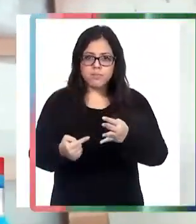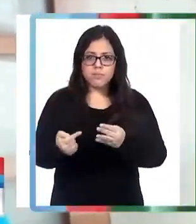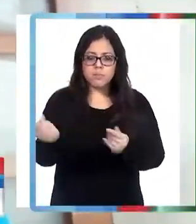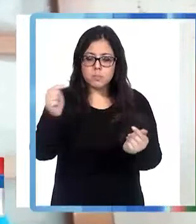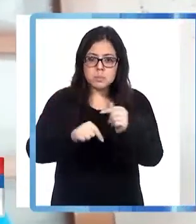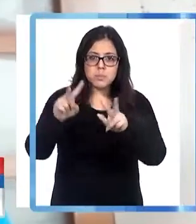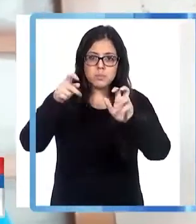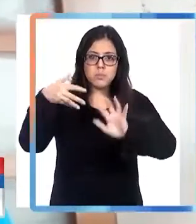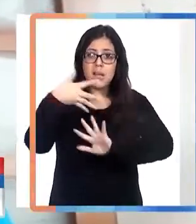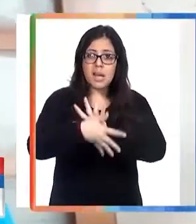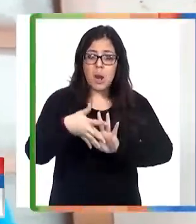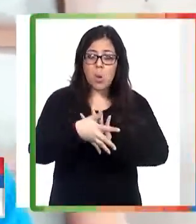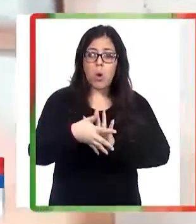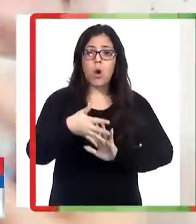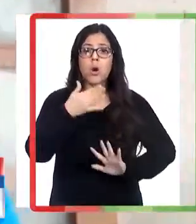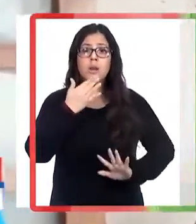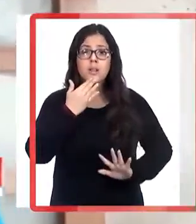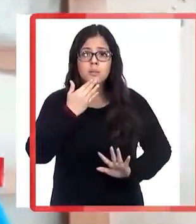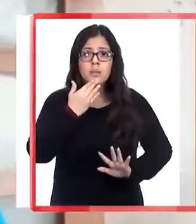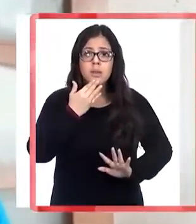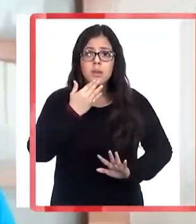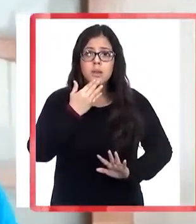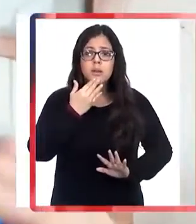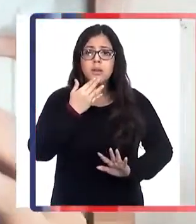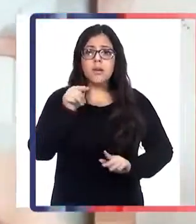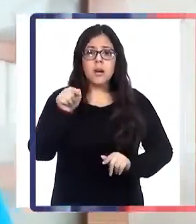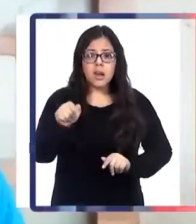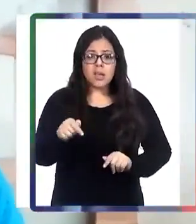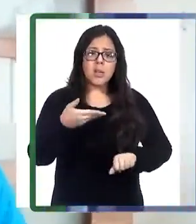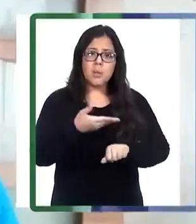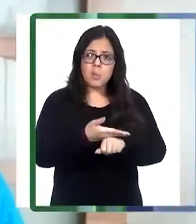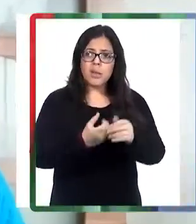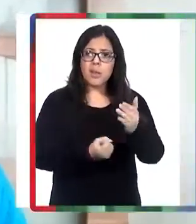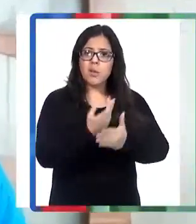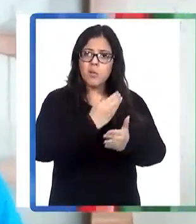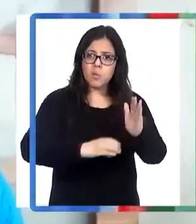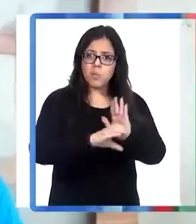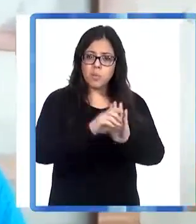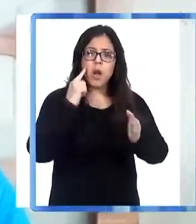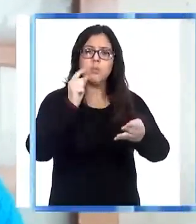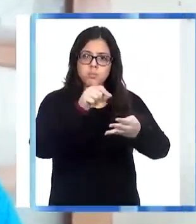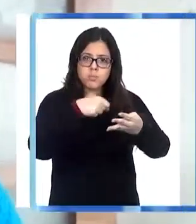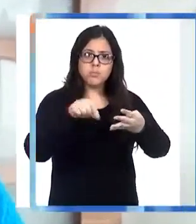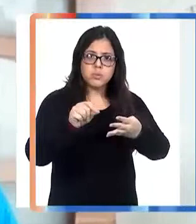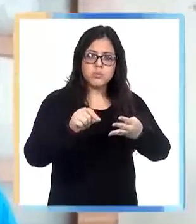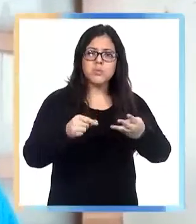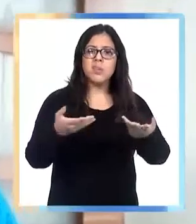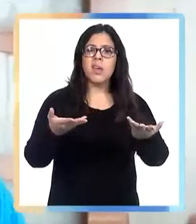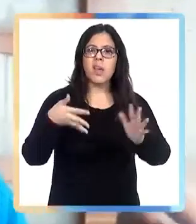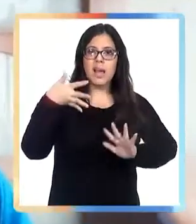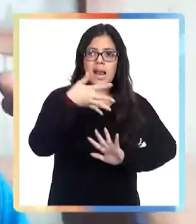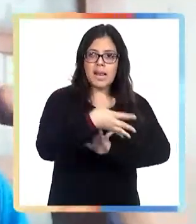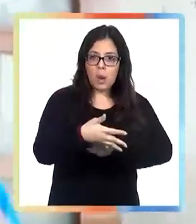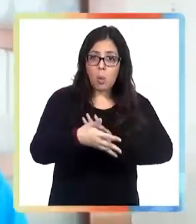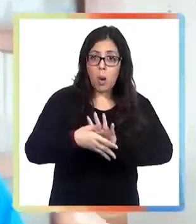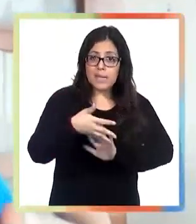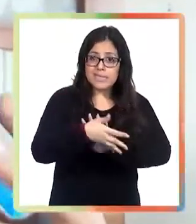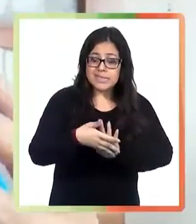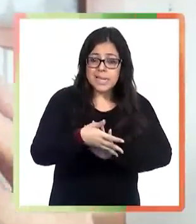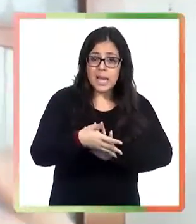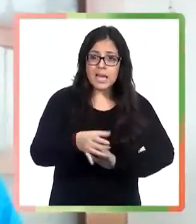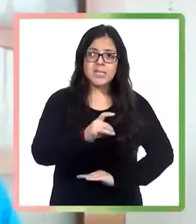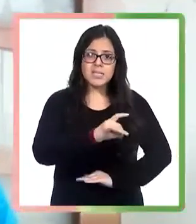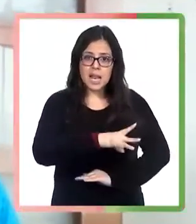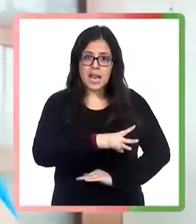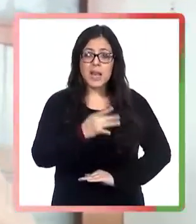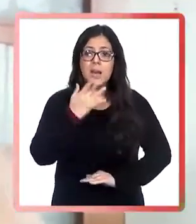que tenían que ver con lengua de señas y lo que más se nos encargó es que en el texto de la nueva Constitución reconociéramos la lengua